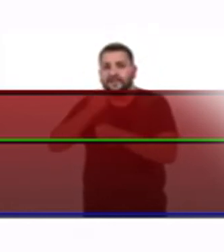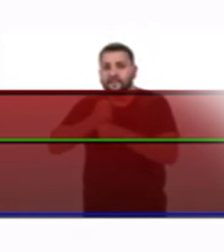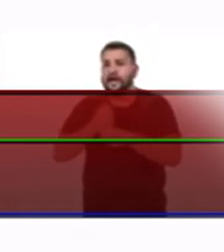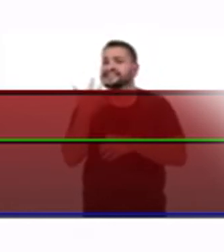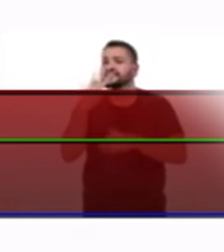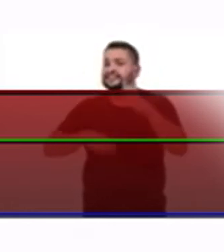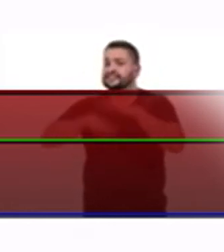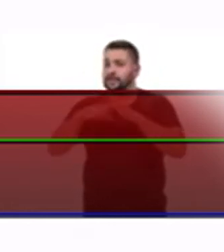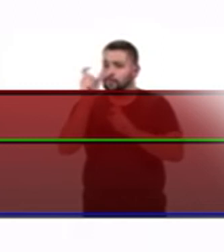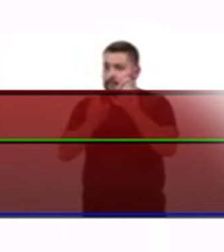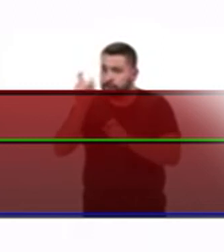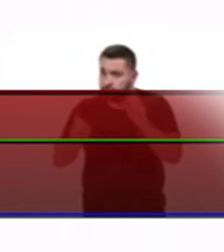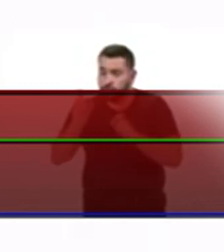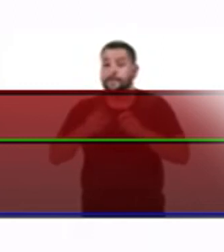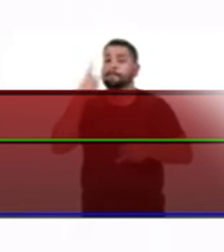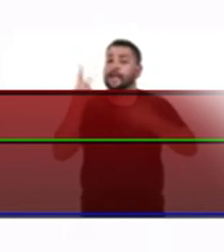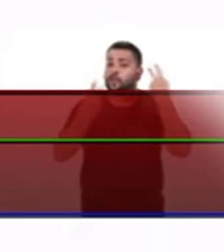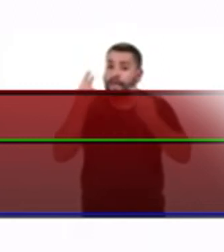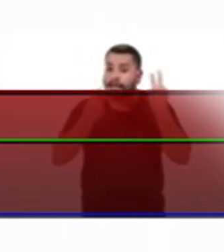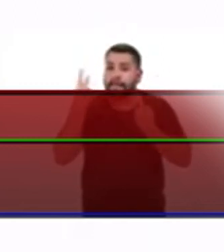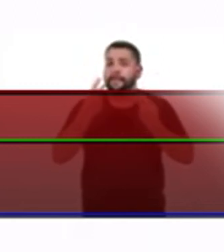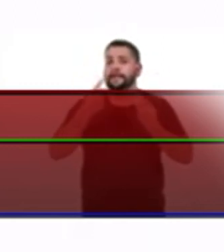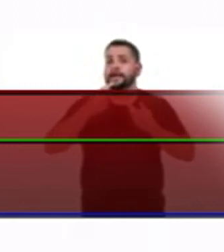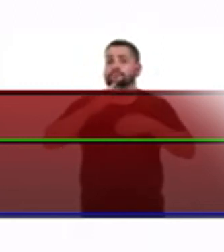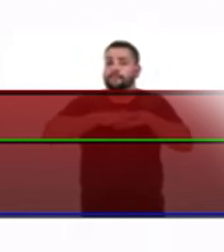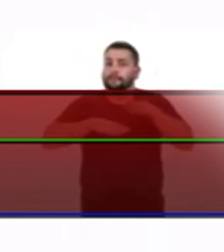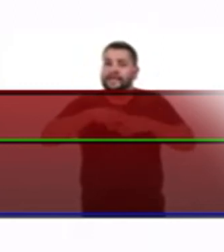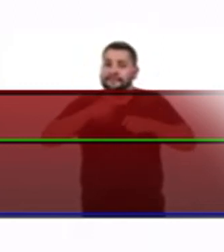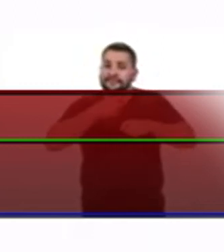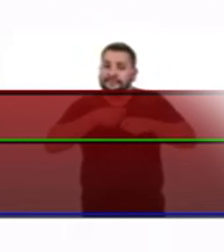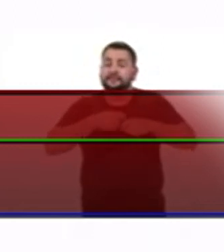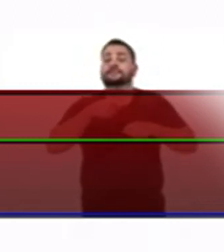de peluquería y podología, agencias para el desarrollo